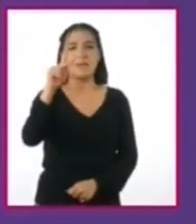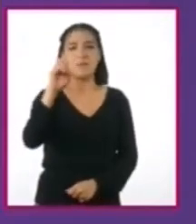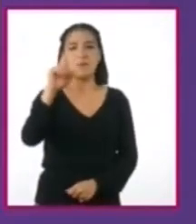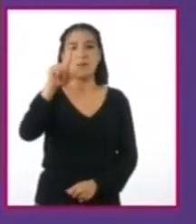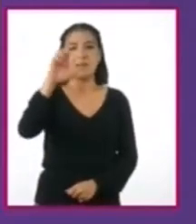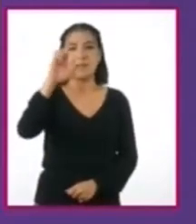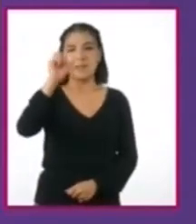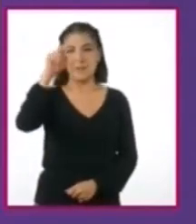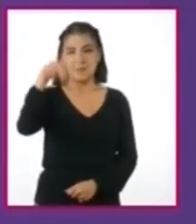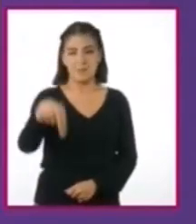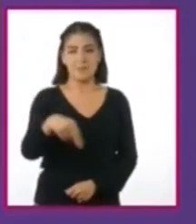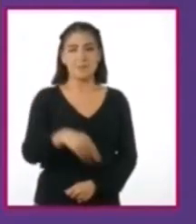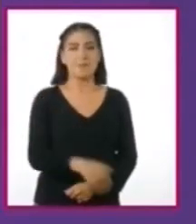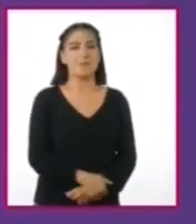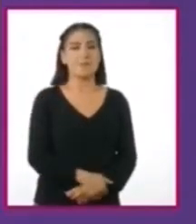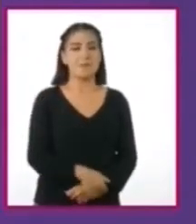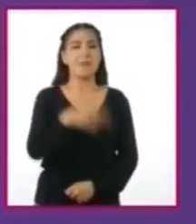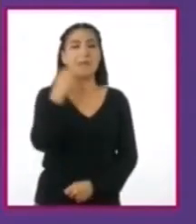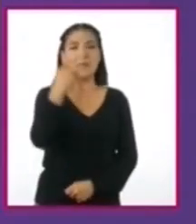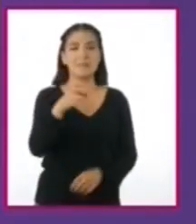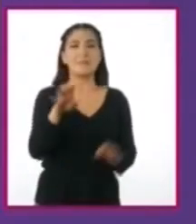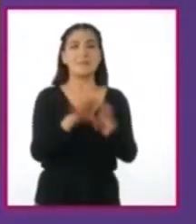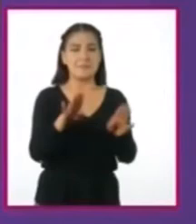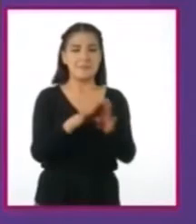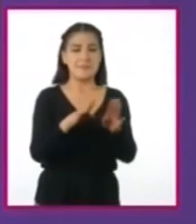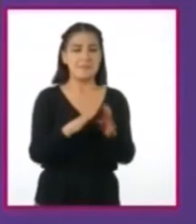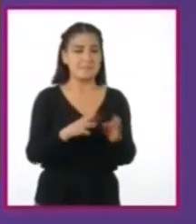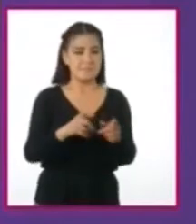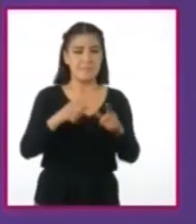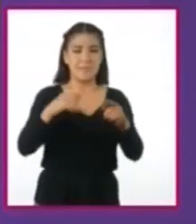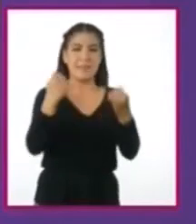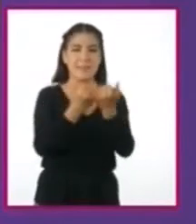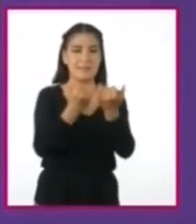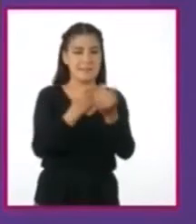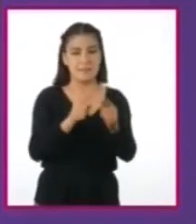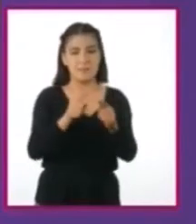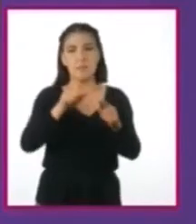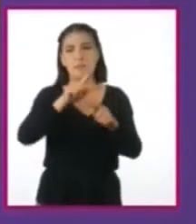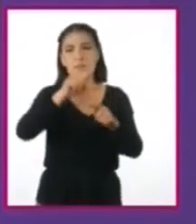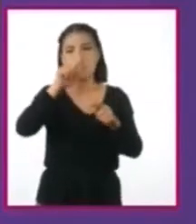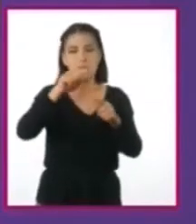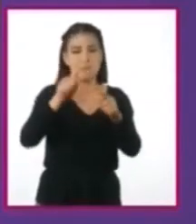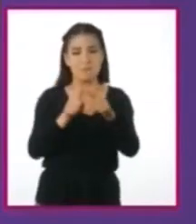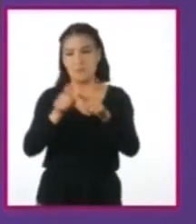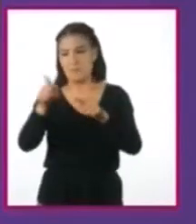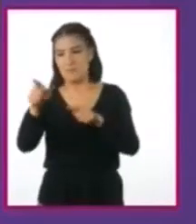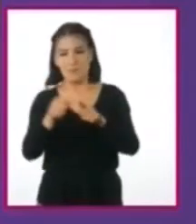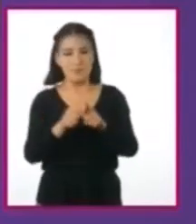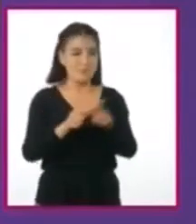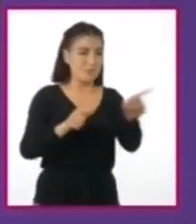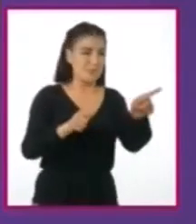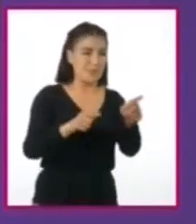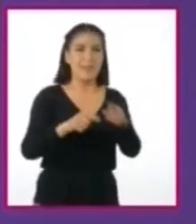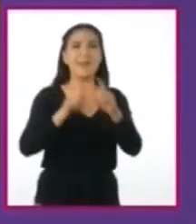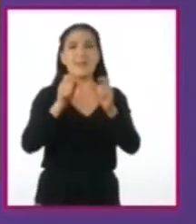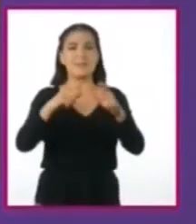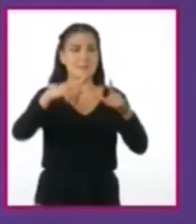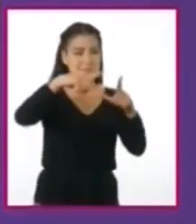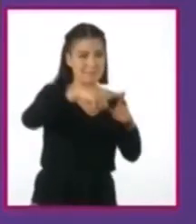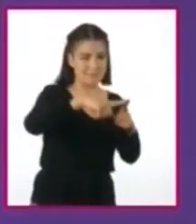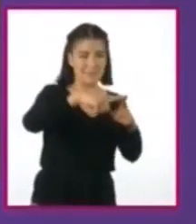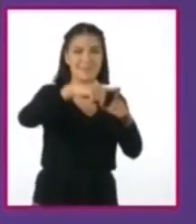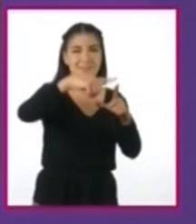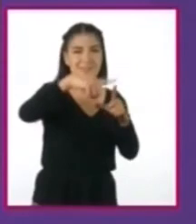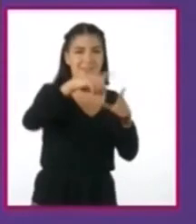Si sobre los lados de un triángulo cualquiera se construyen hacia afuera los tres triángulos